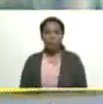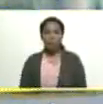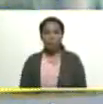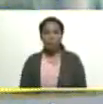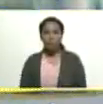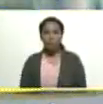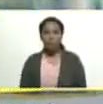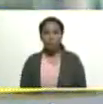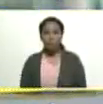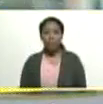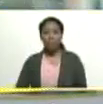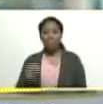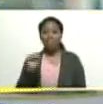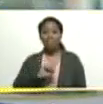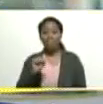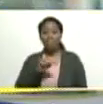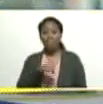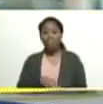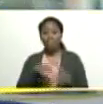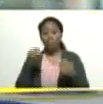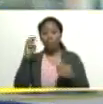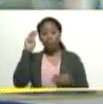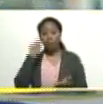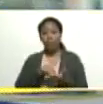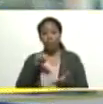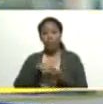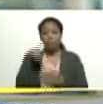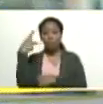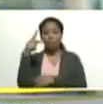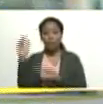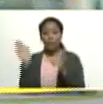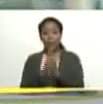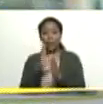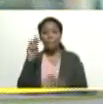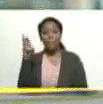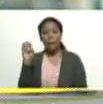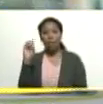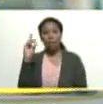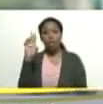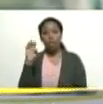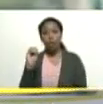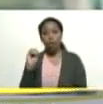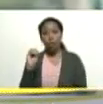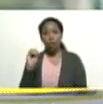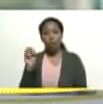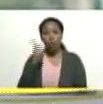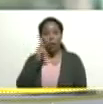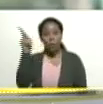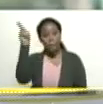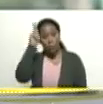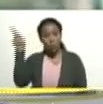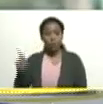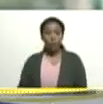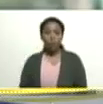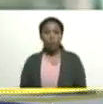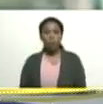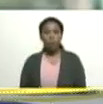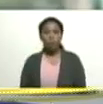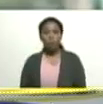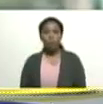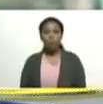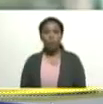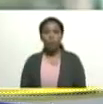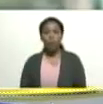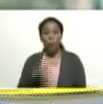Ajá, del Estado Miranda, parroquia San Pedro, municipio de Guaycaipuro, Hacienda Paraíso Giret,